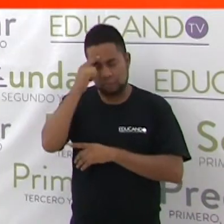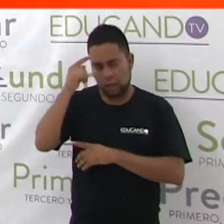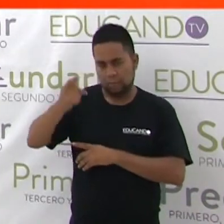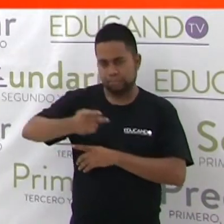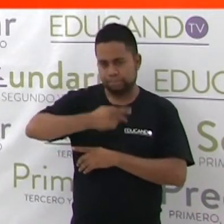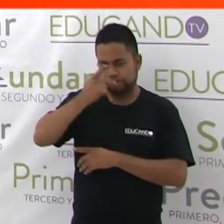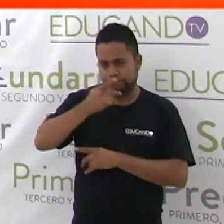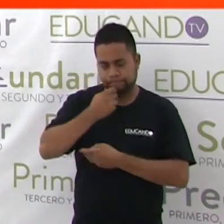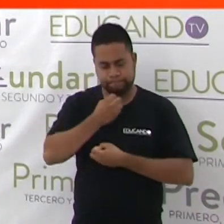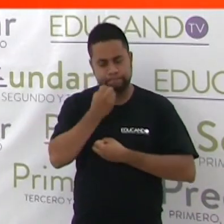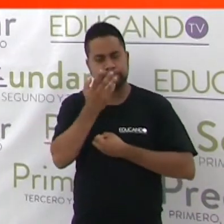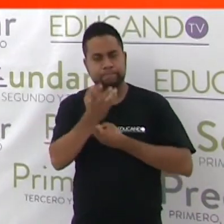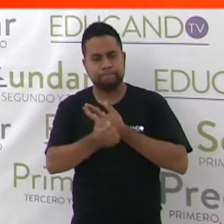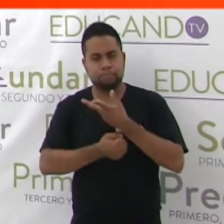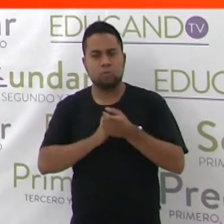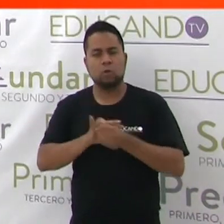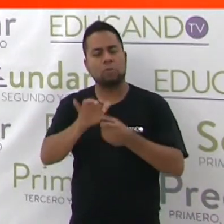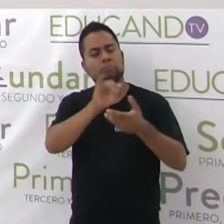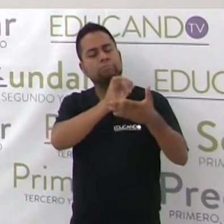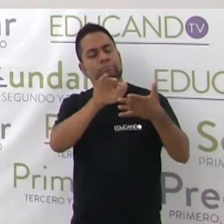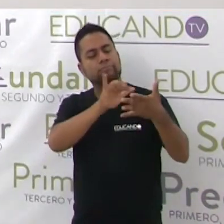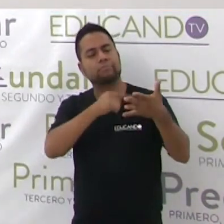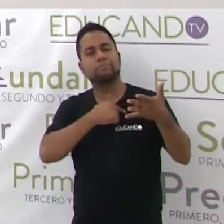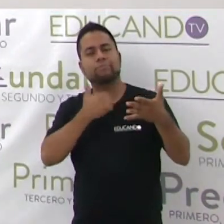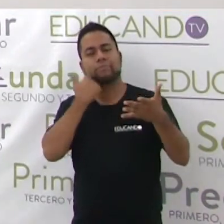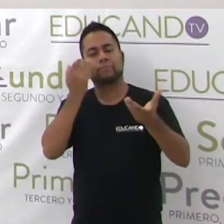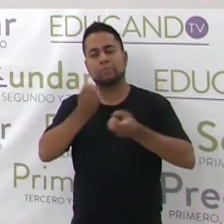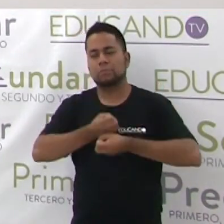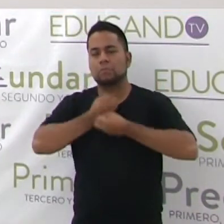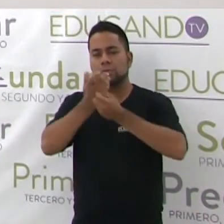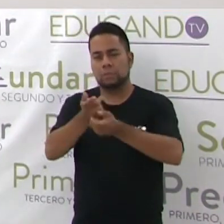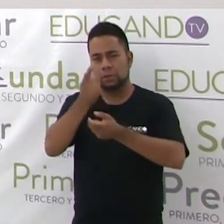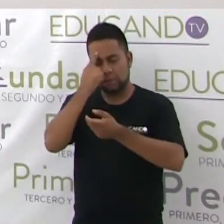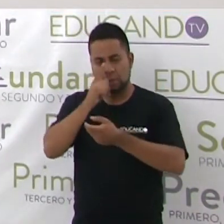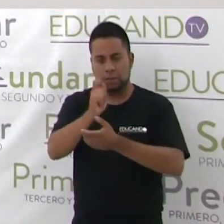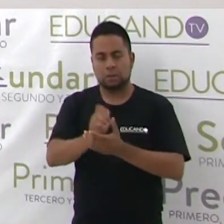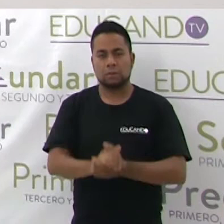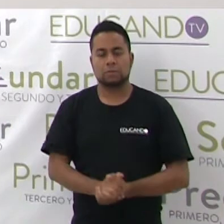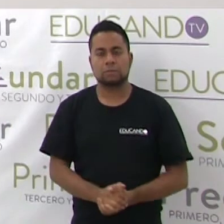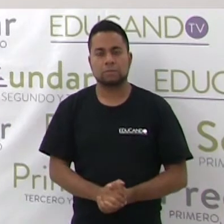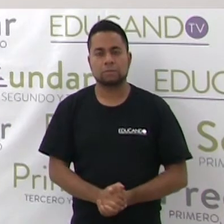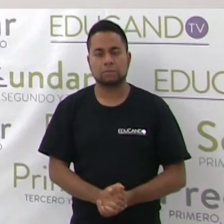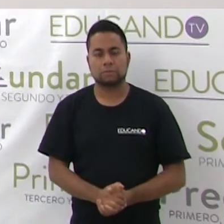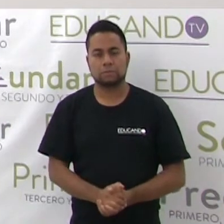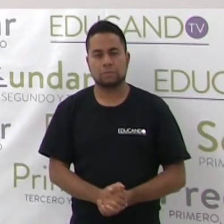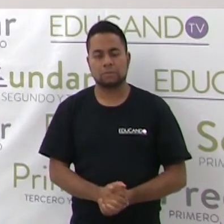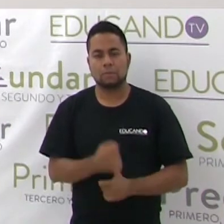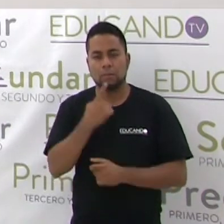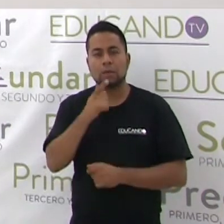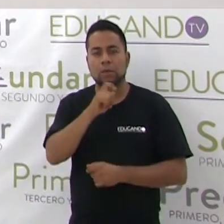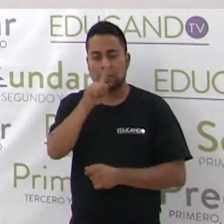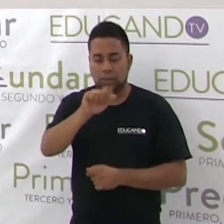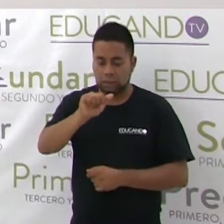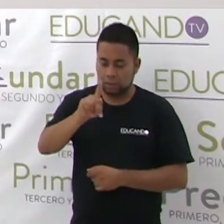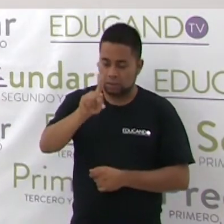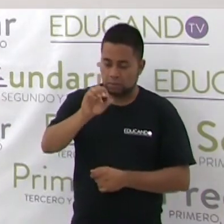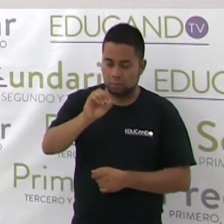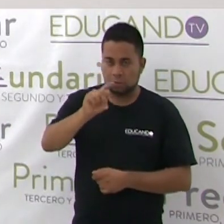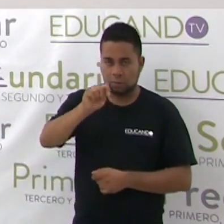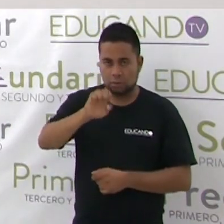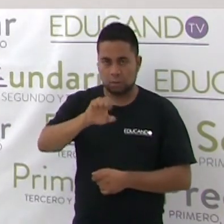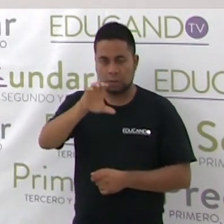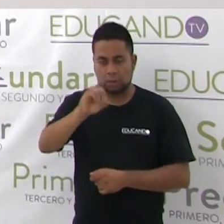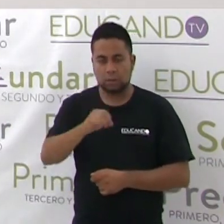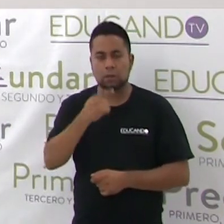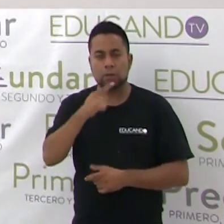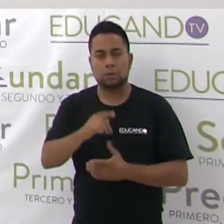poder expresar lo que nosotros queremos mencionar algún texto. Bueno, aquí te manejo entonces nuestro zapoteco. Dice,